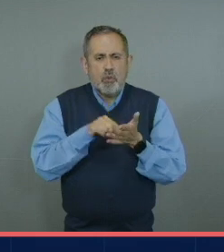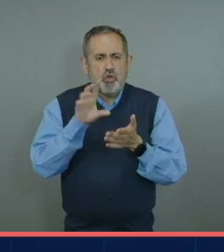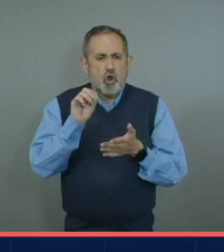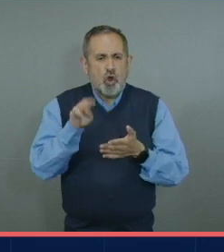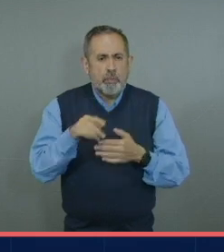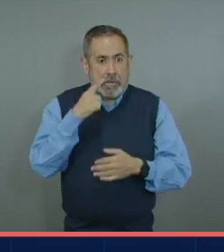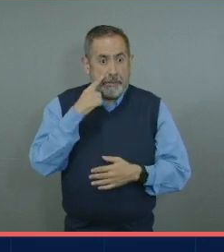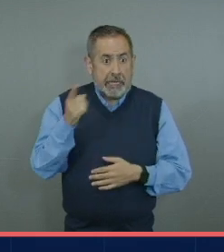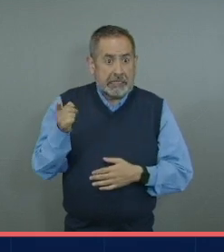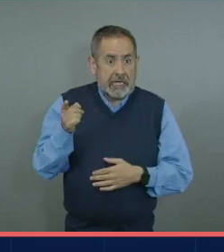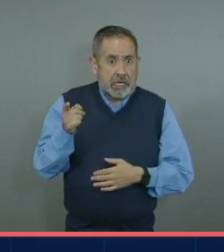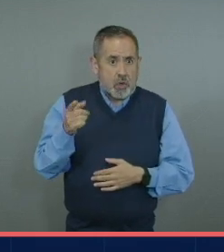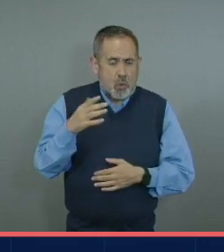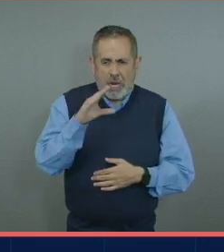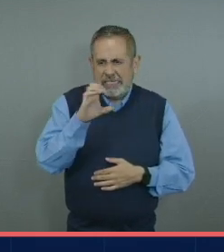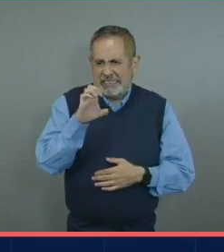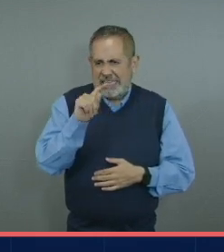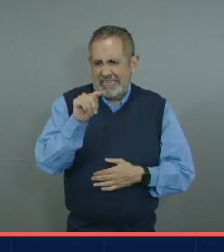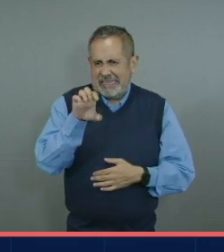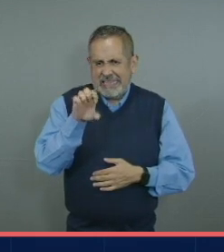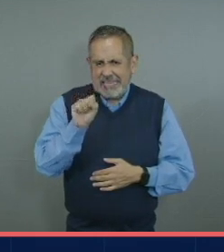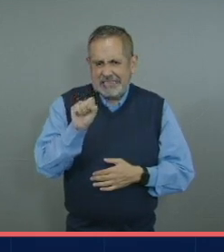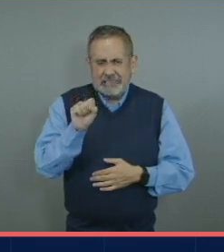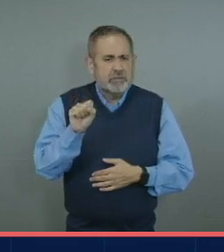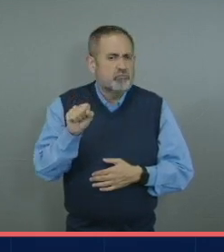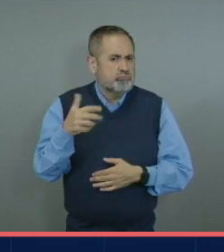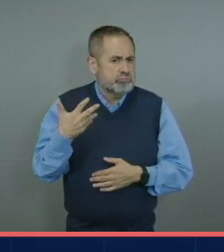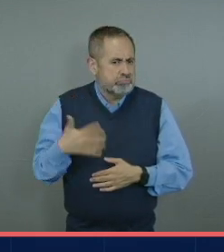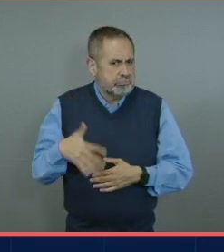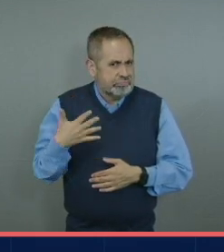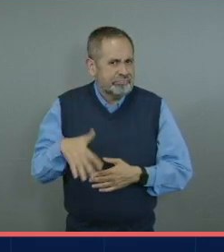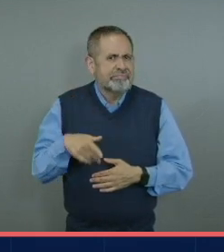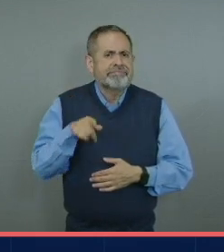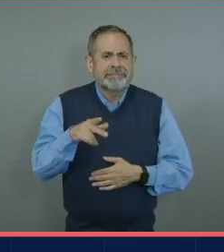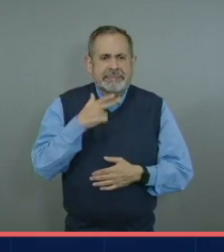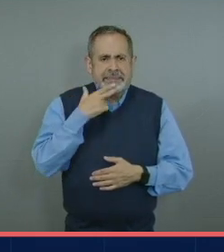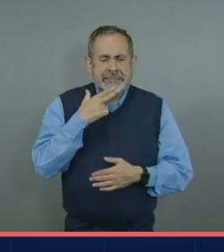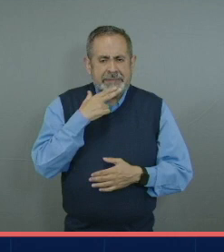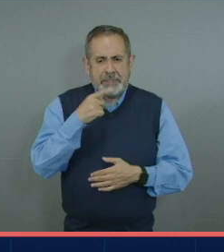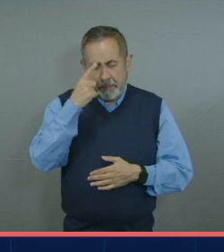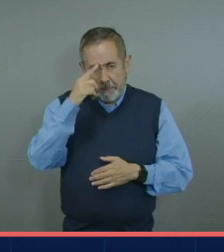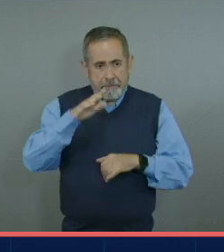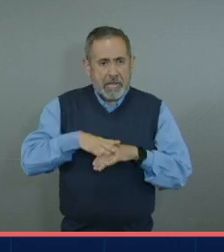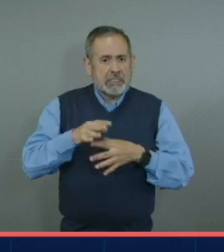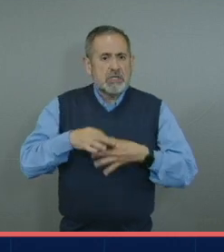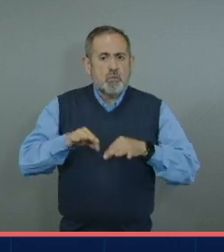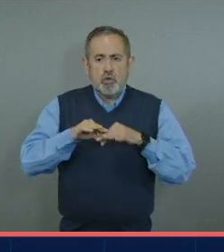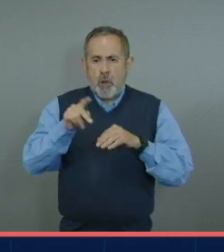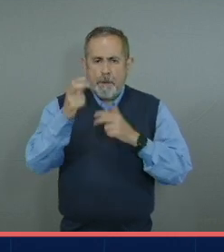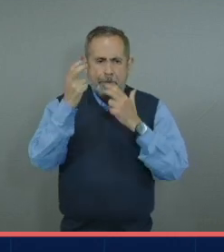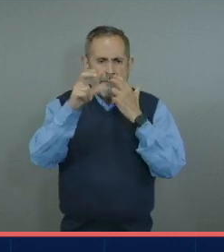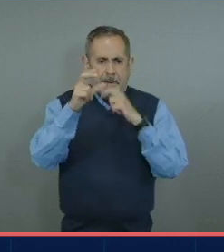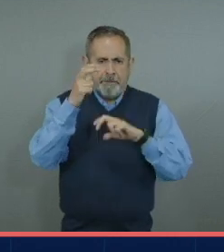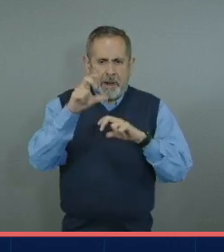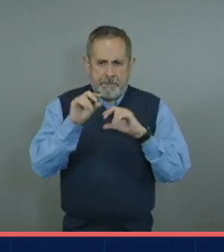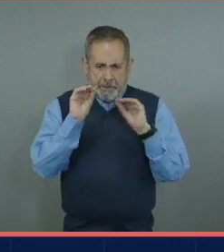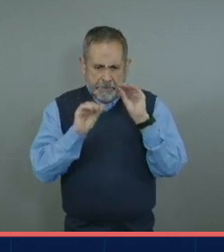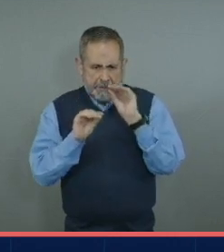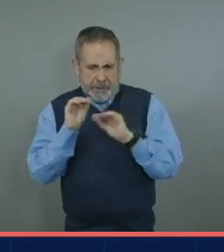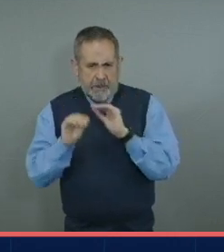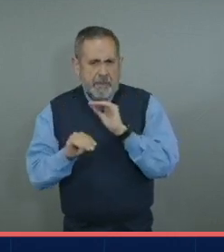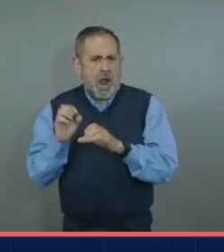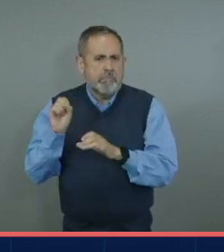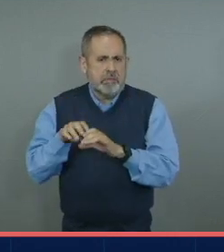maravilla porque es un paso más para convertirnos justamente en inversionistas. Ya la están viendo en